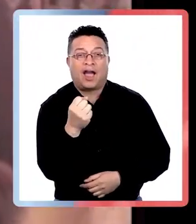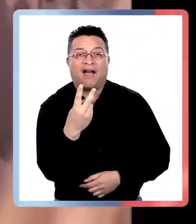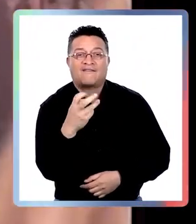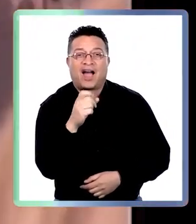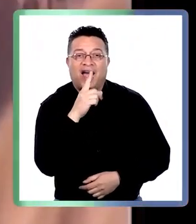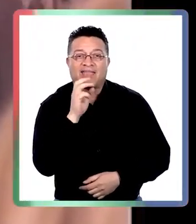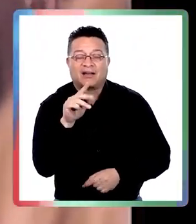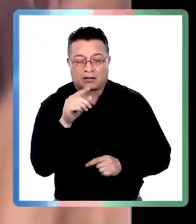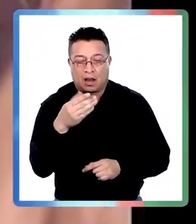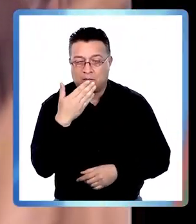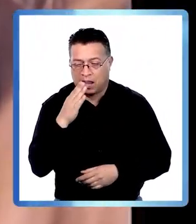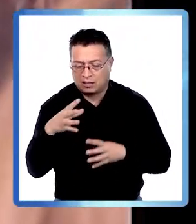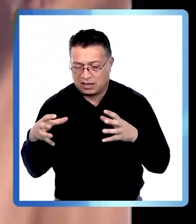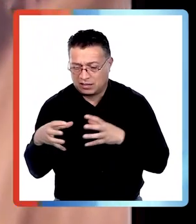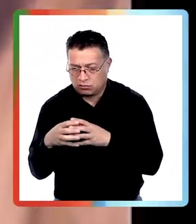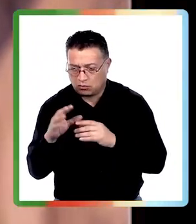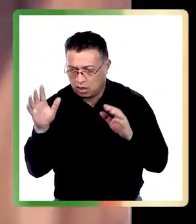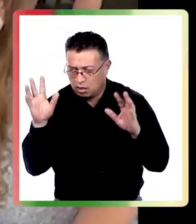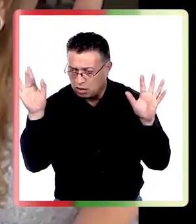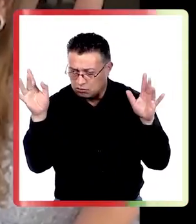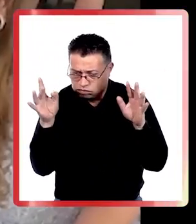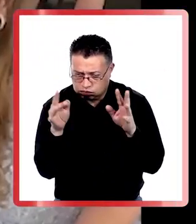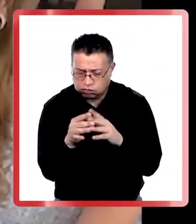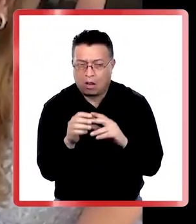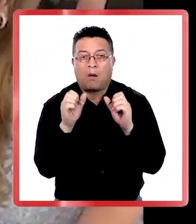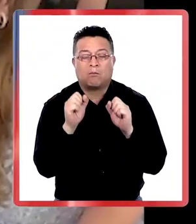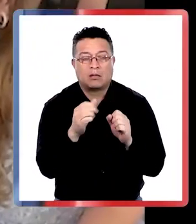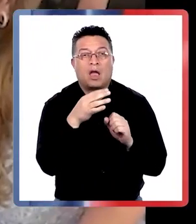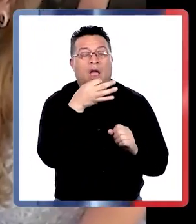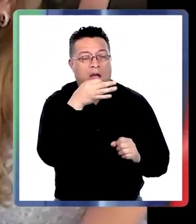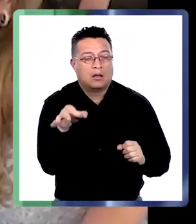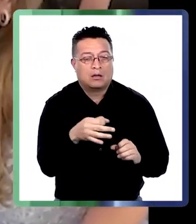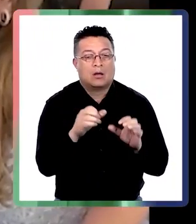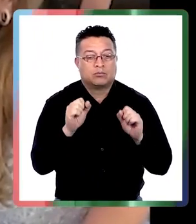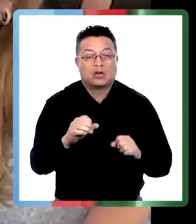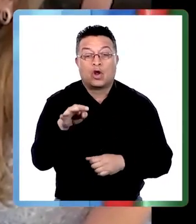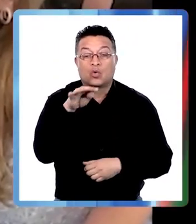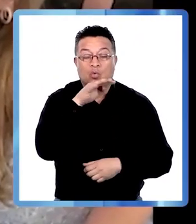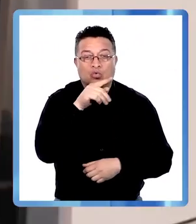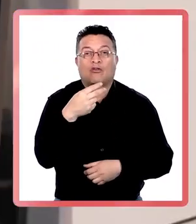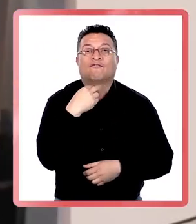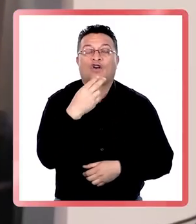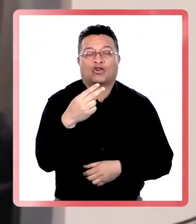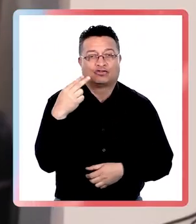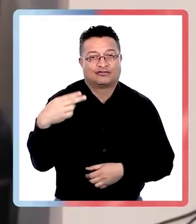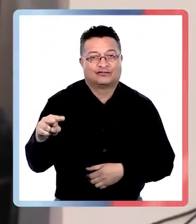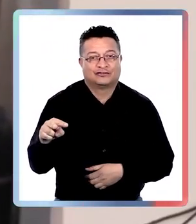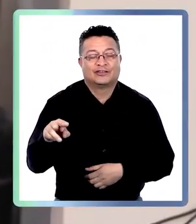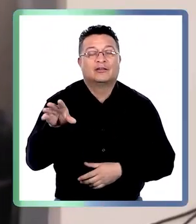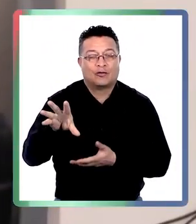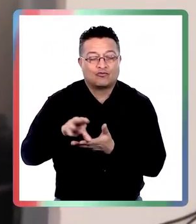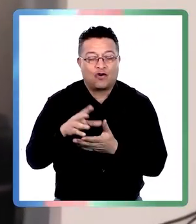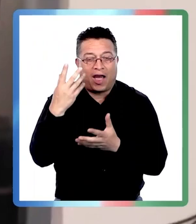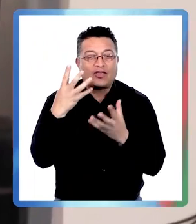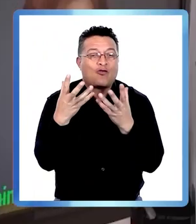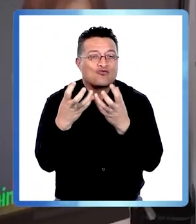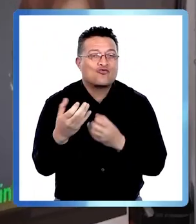expertos ideó un algoritmo para sintetizar el habla y utilizaron la voz de Anne, a partir de una grabación de su